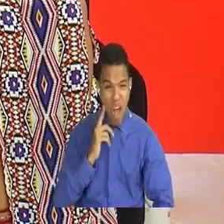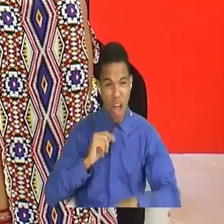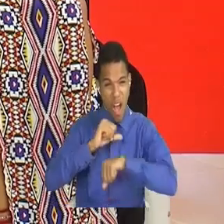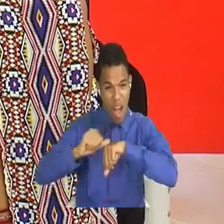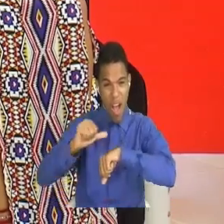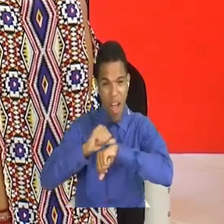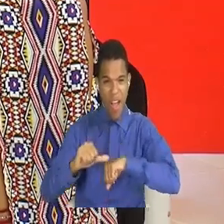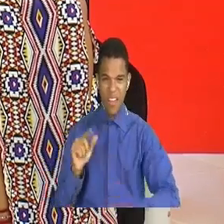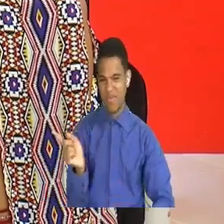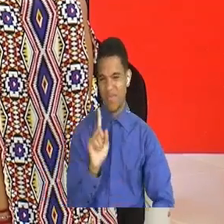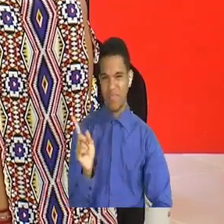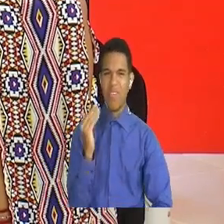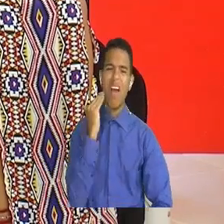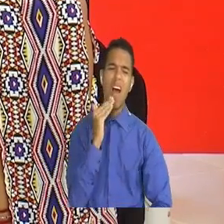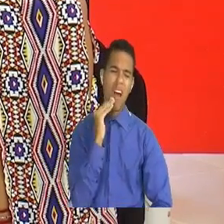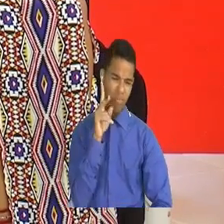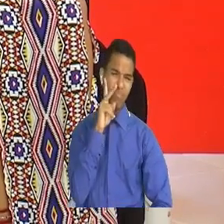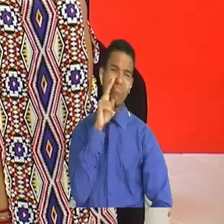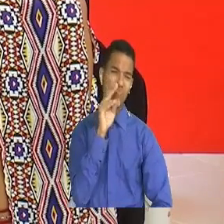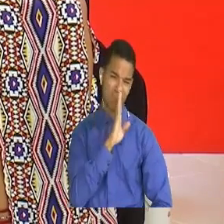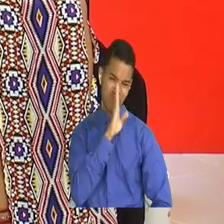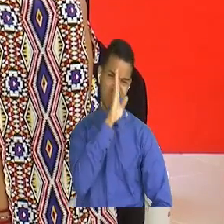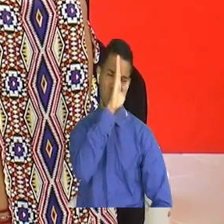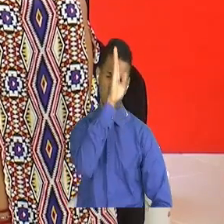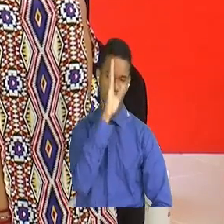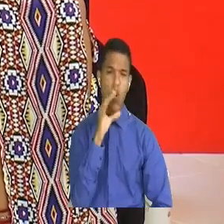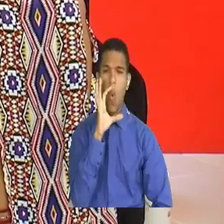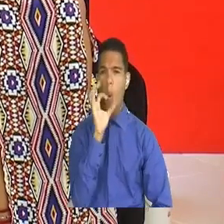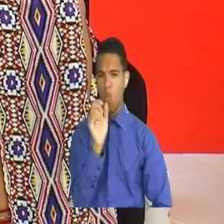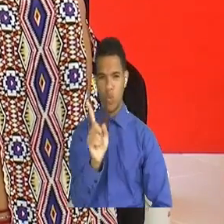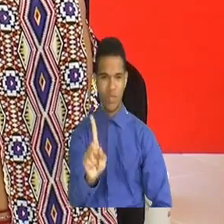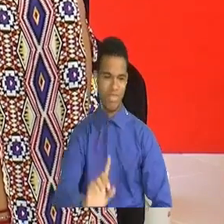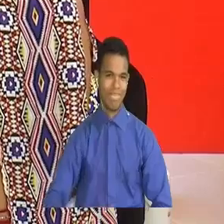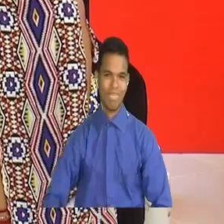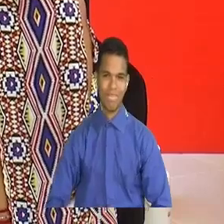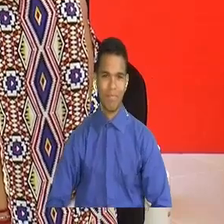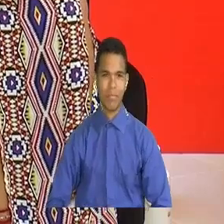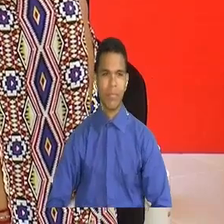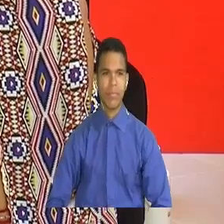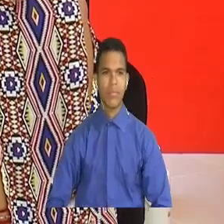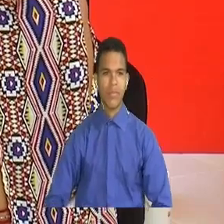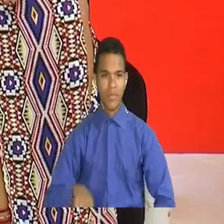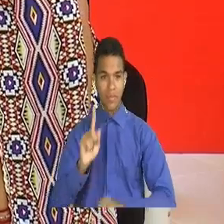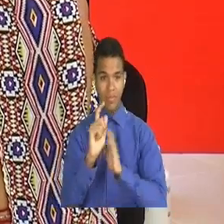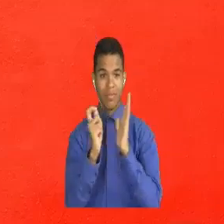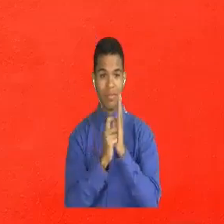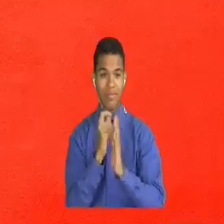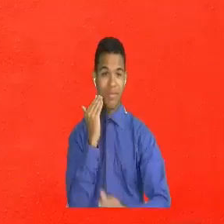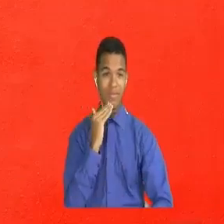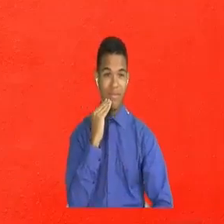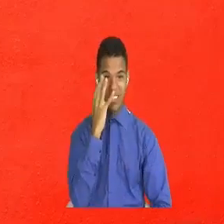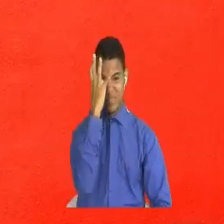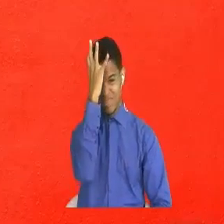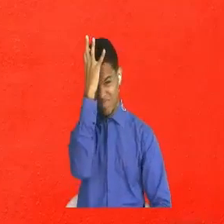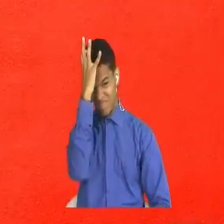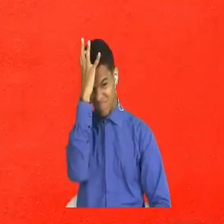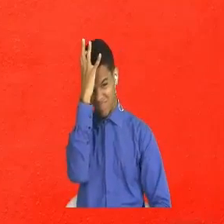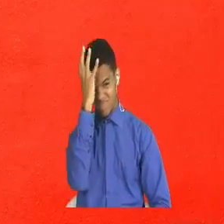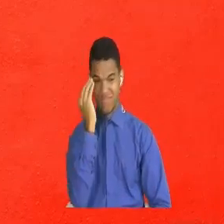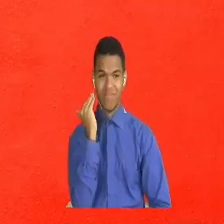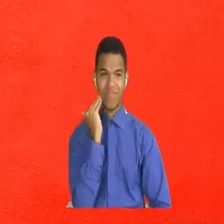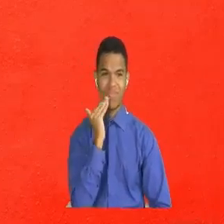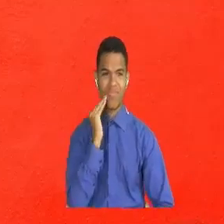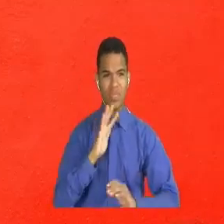nos hacemos cositas, pero ellos no, entonces los invito. Claro que sí. Bueno, ahí tuvimos a nuestra experta en todo lo que tiene que